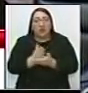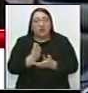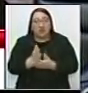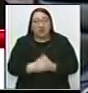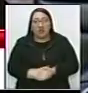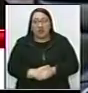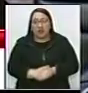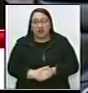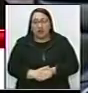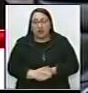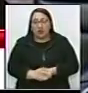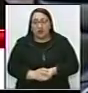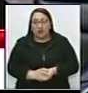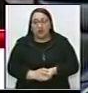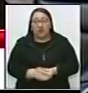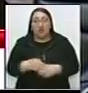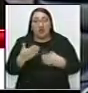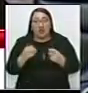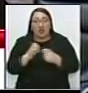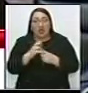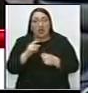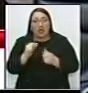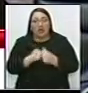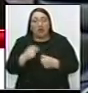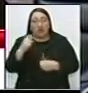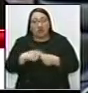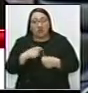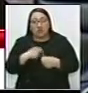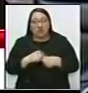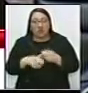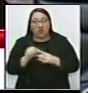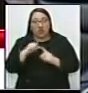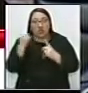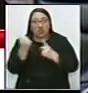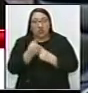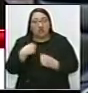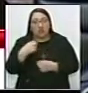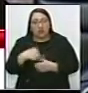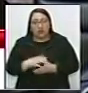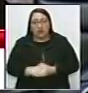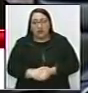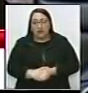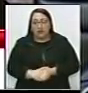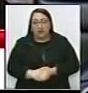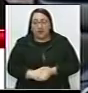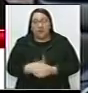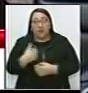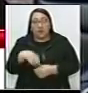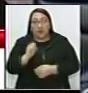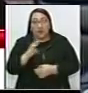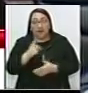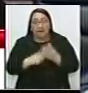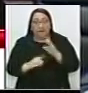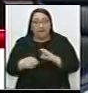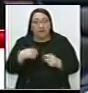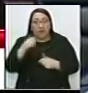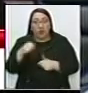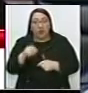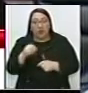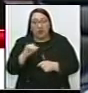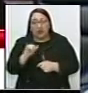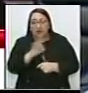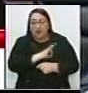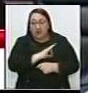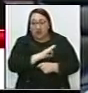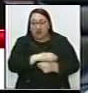disciplinario. Se ha garantizado la participación de la sociedad civil. Se ha dicho que para ser juez y